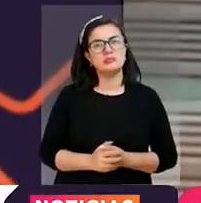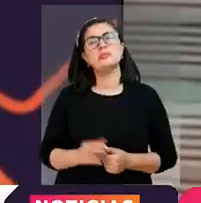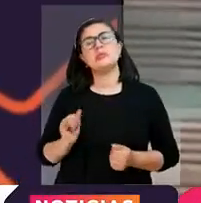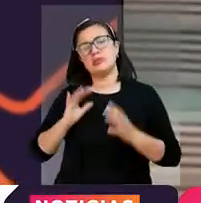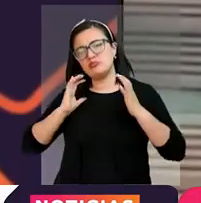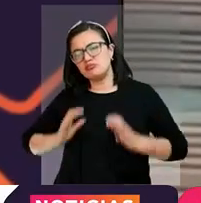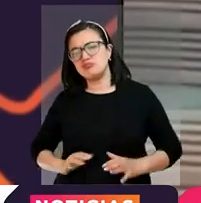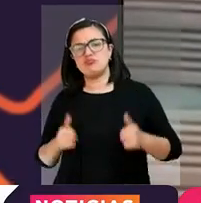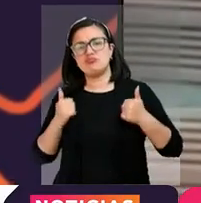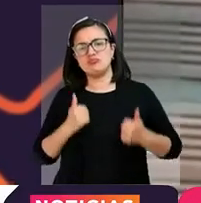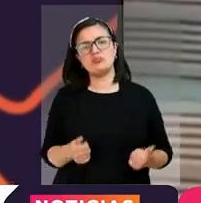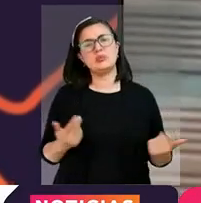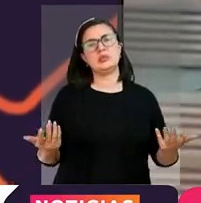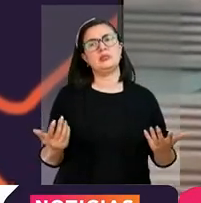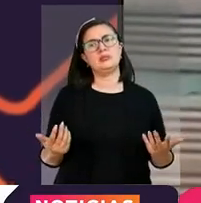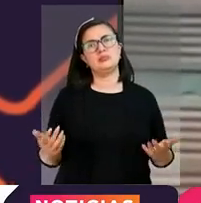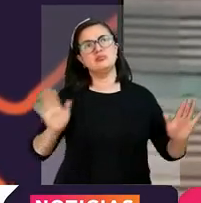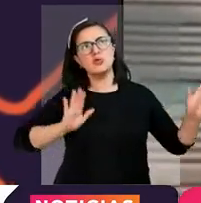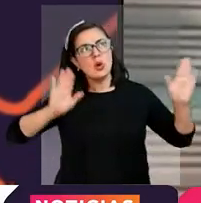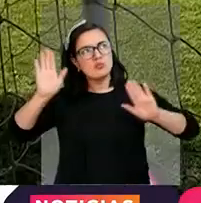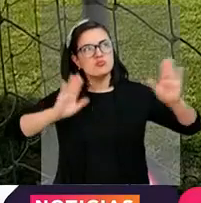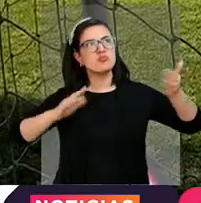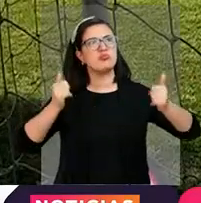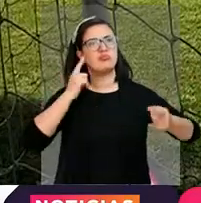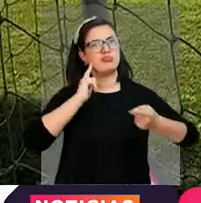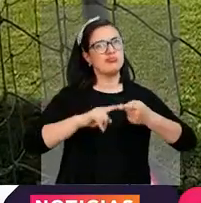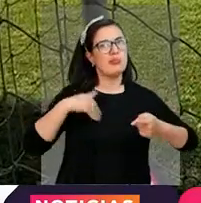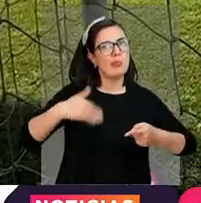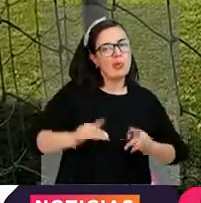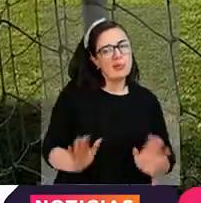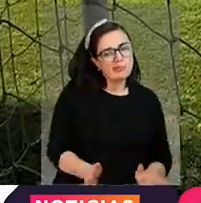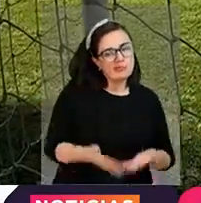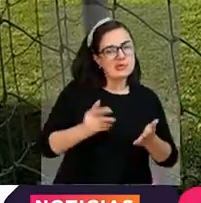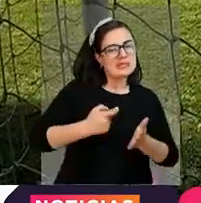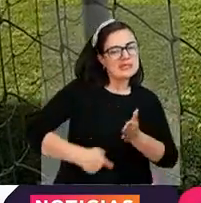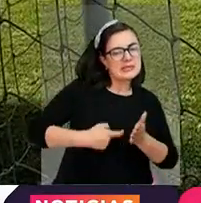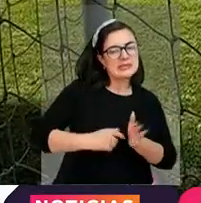y pensé que iba a mejorarlas un poquito